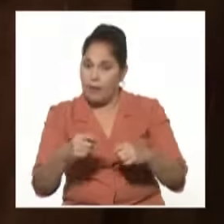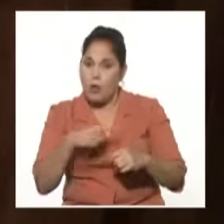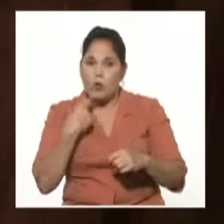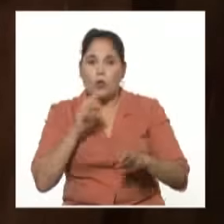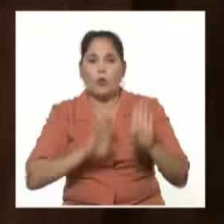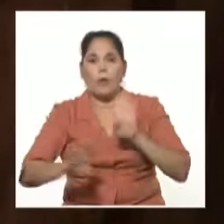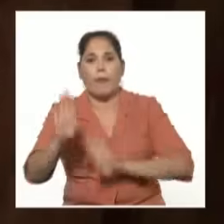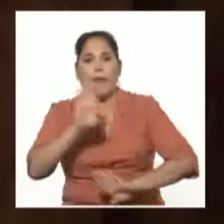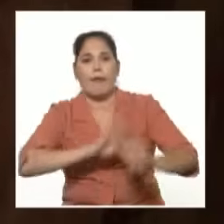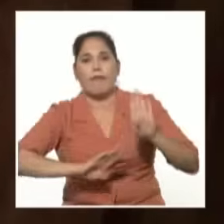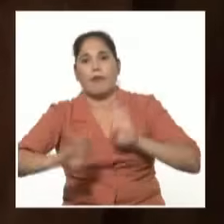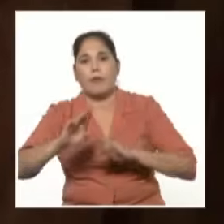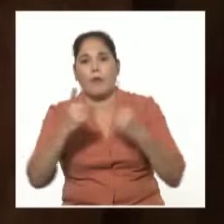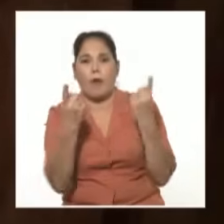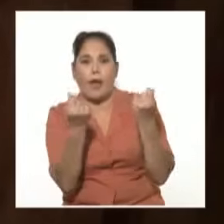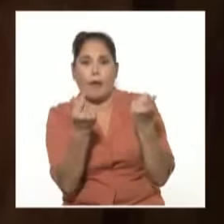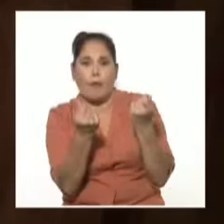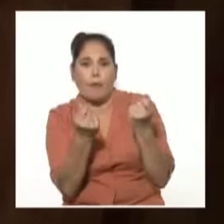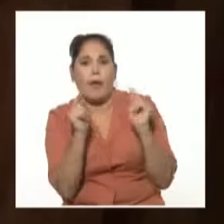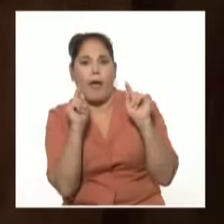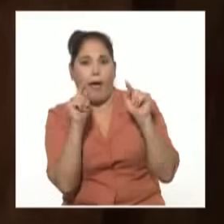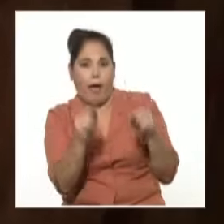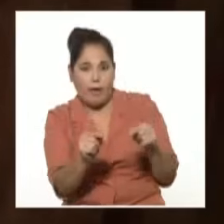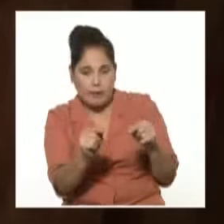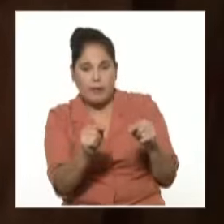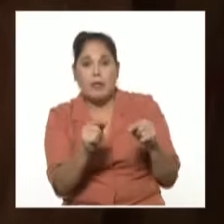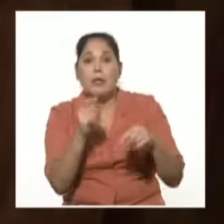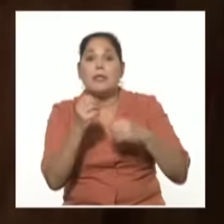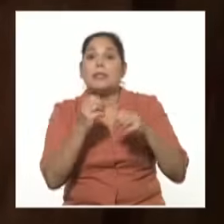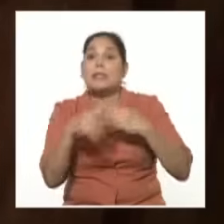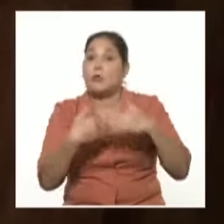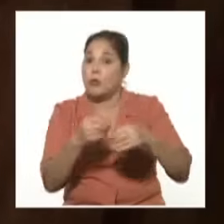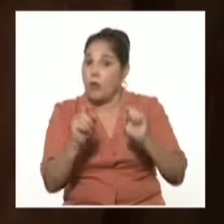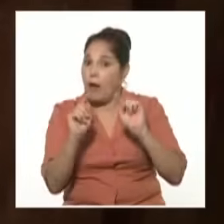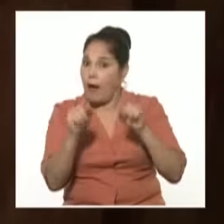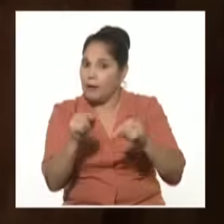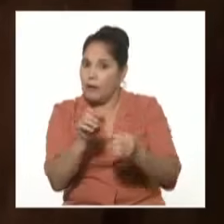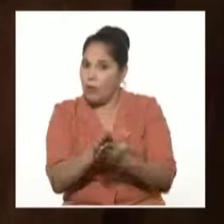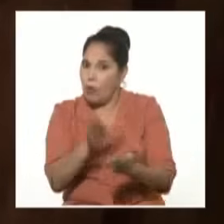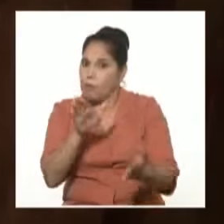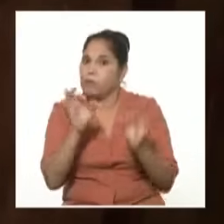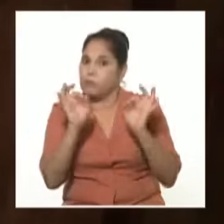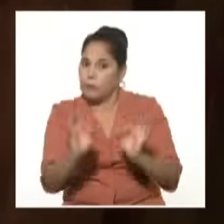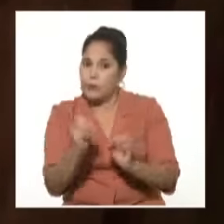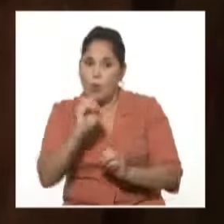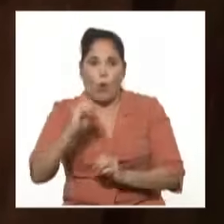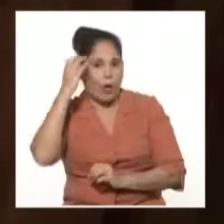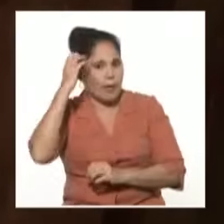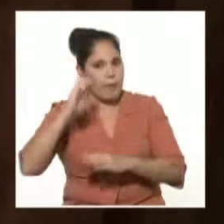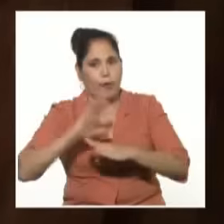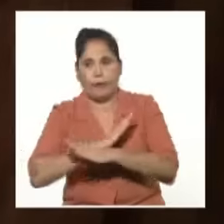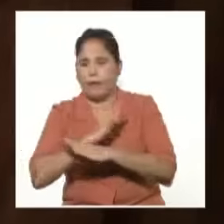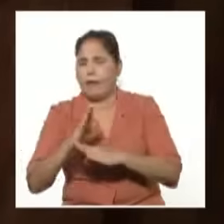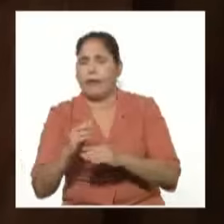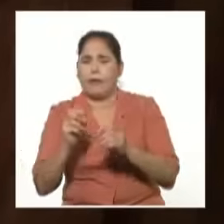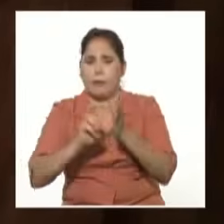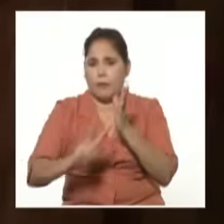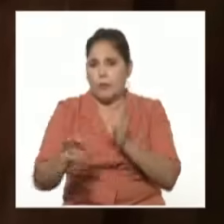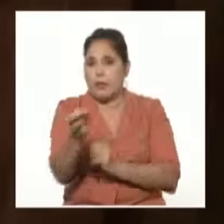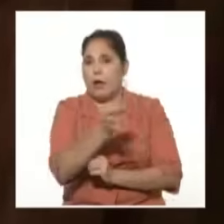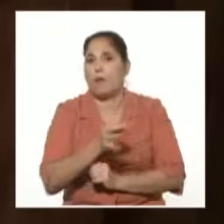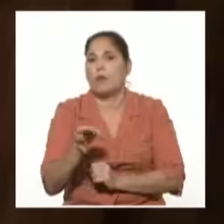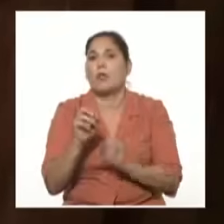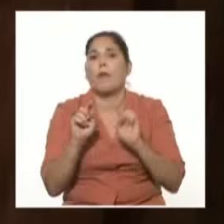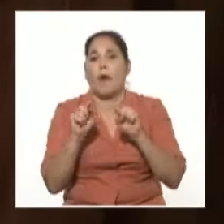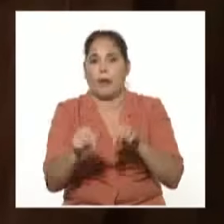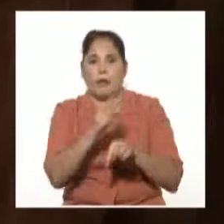defendido una agenda económica que va a la raíz de los problemas y compromete a cada organismo, a cada territorio y a cada